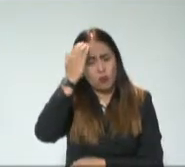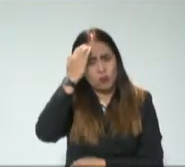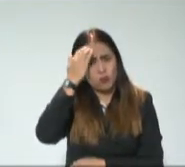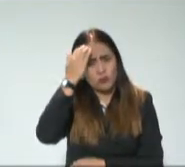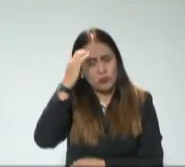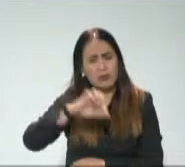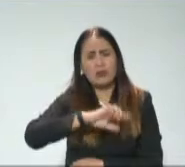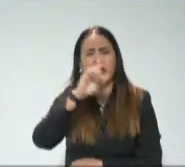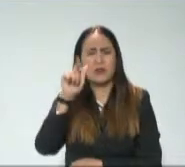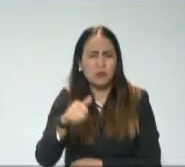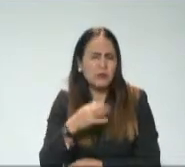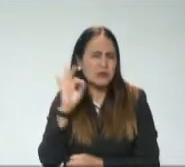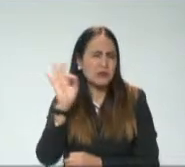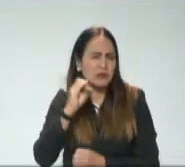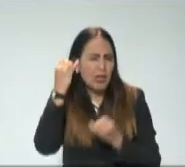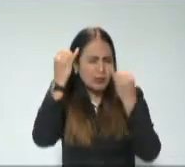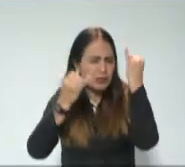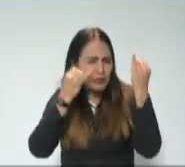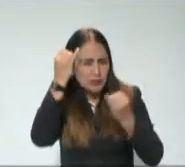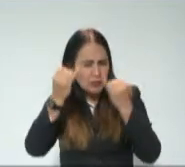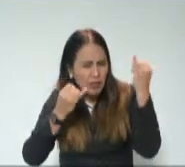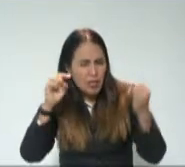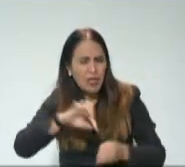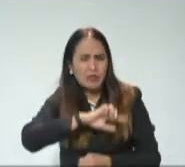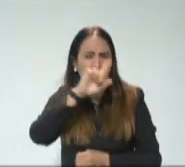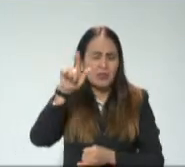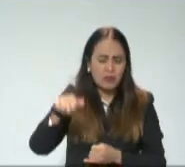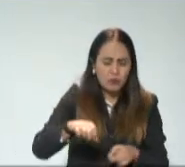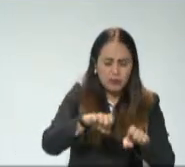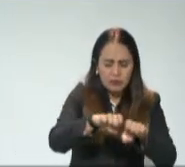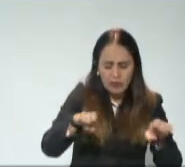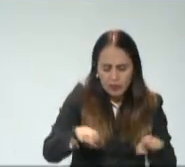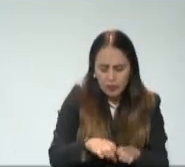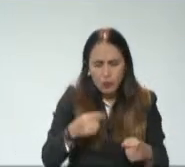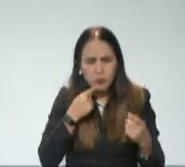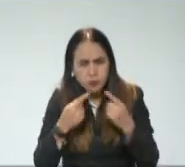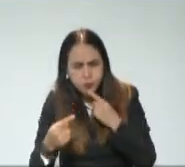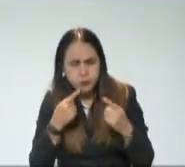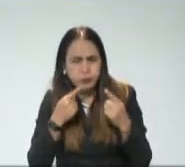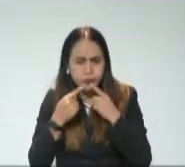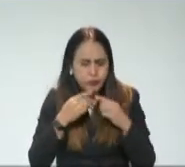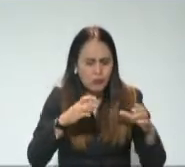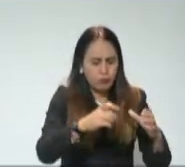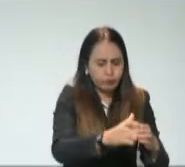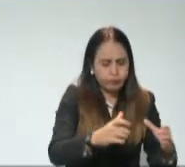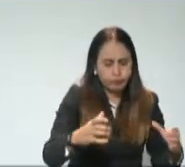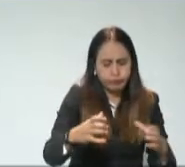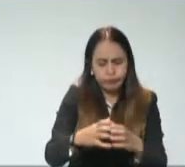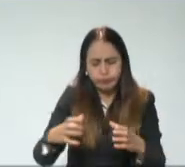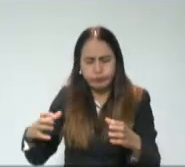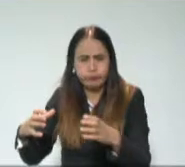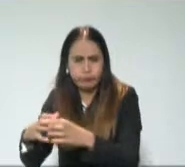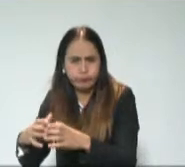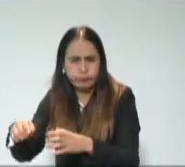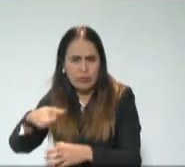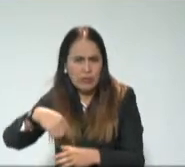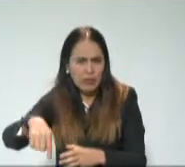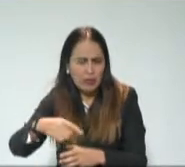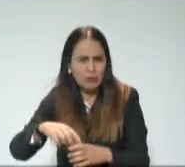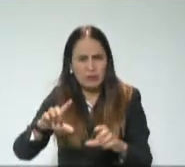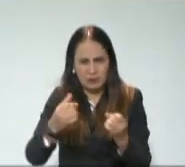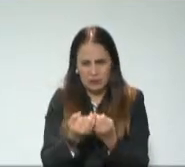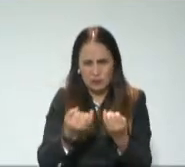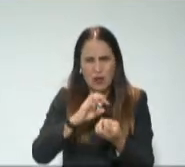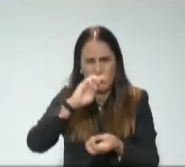generar hipótesis y trabajar hipótesis en distintos grupos a nivel